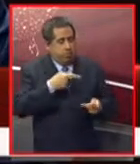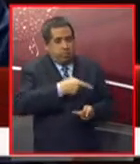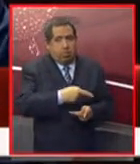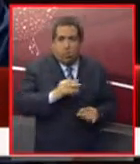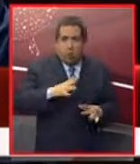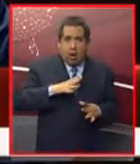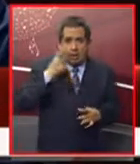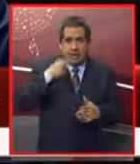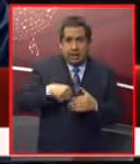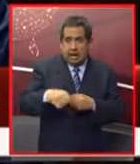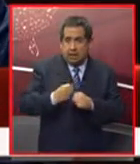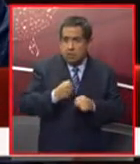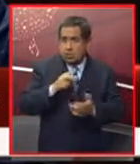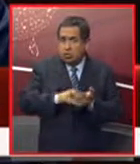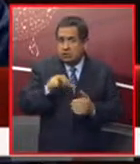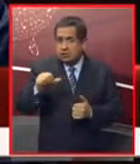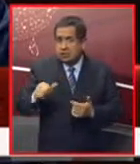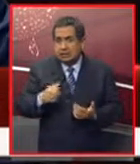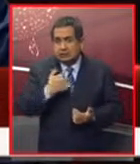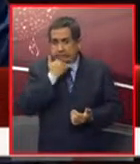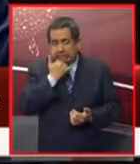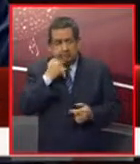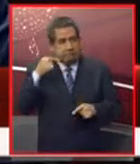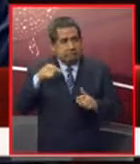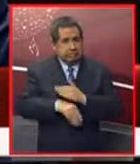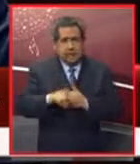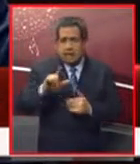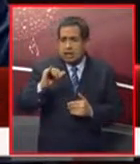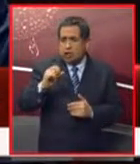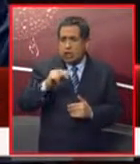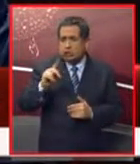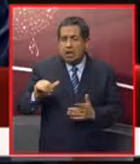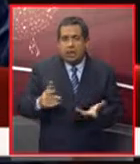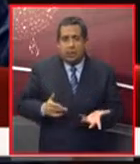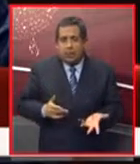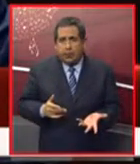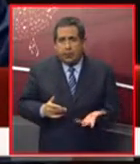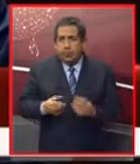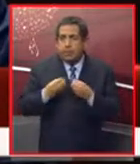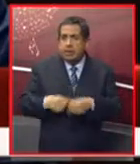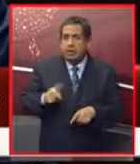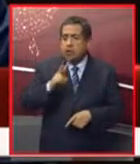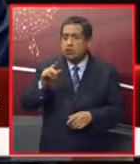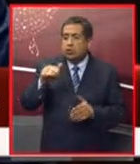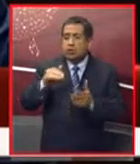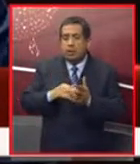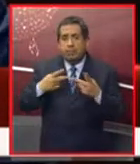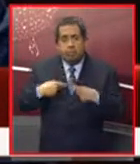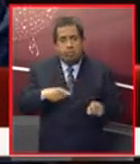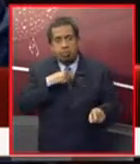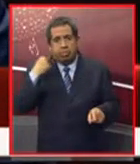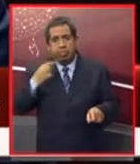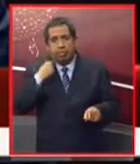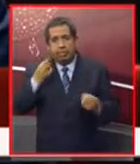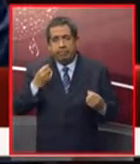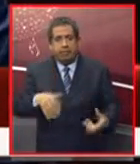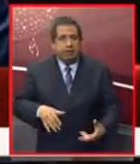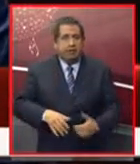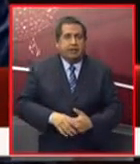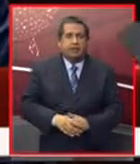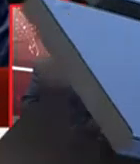este 2016 de Liconza, ha golpeado alrededor de 250,000 productores en todo el país.